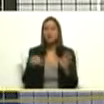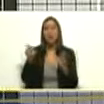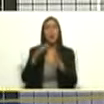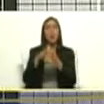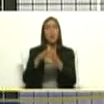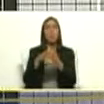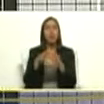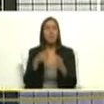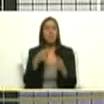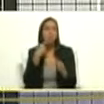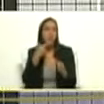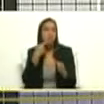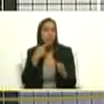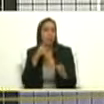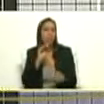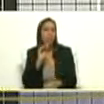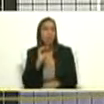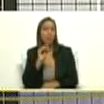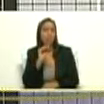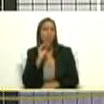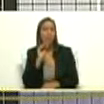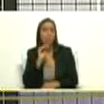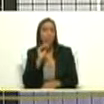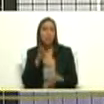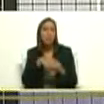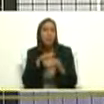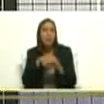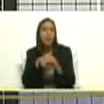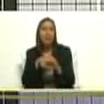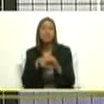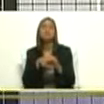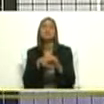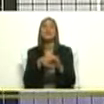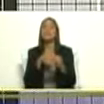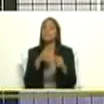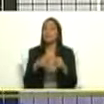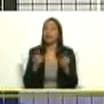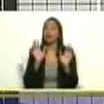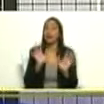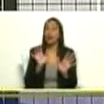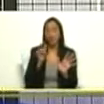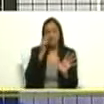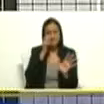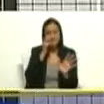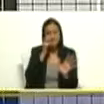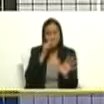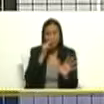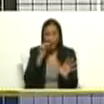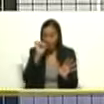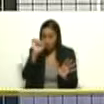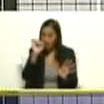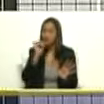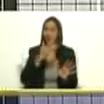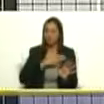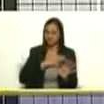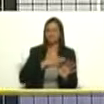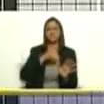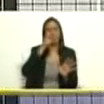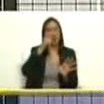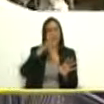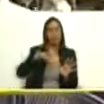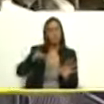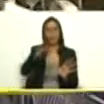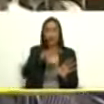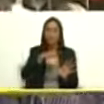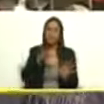ni en TR meses ni en 6 meses porque maduro es el pueblo y no saldrán del pueblo así